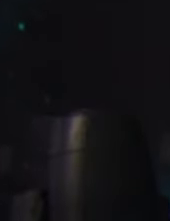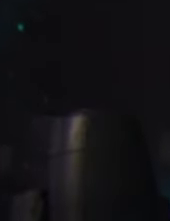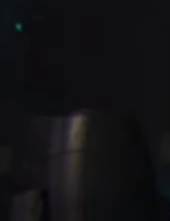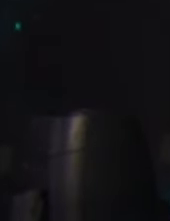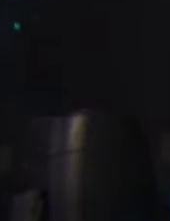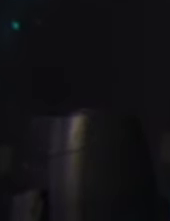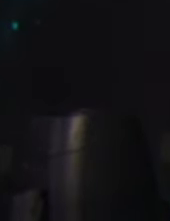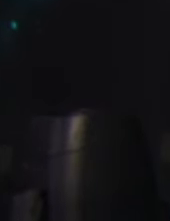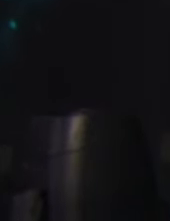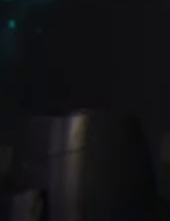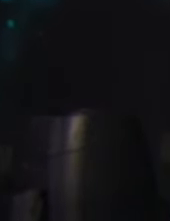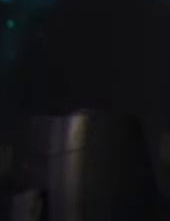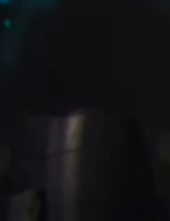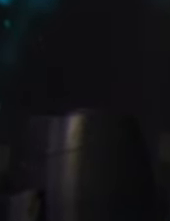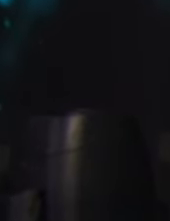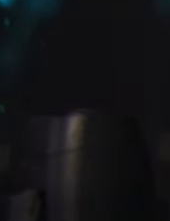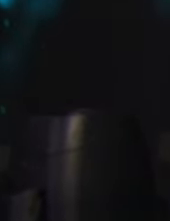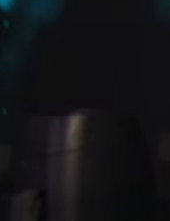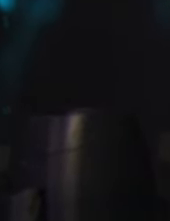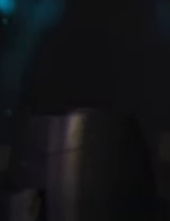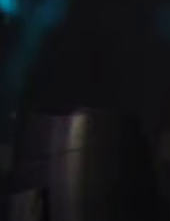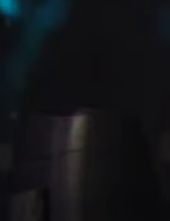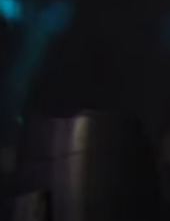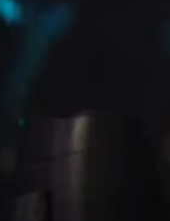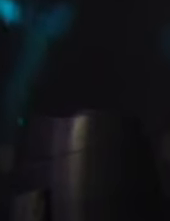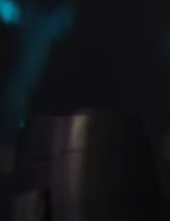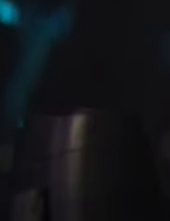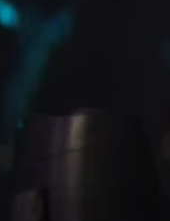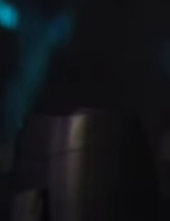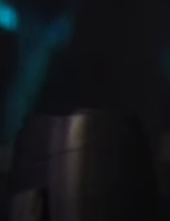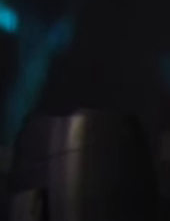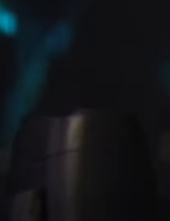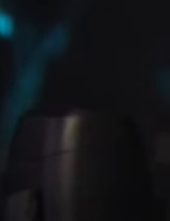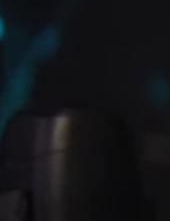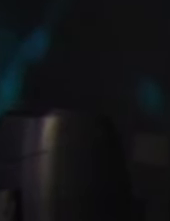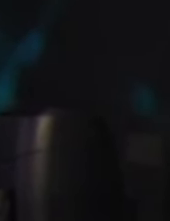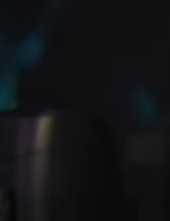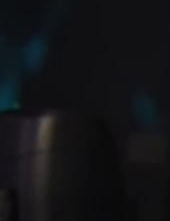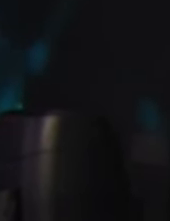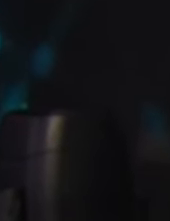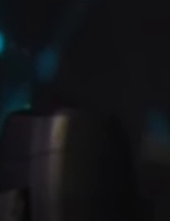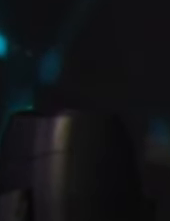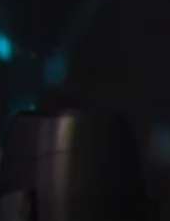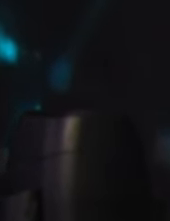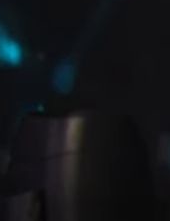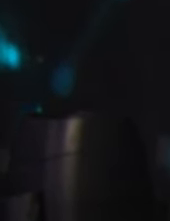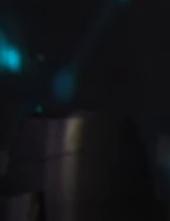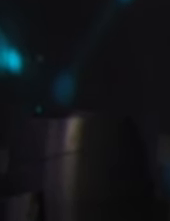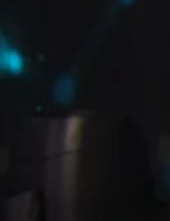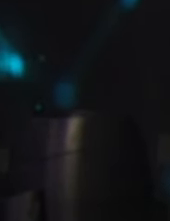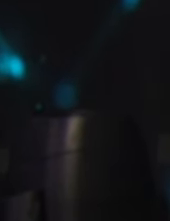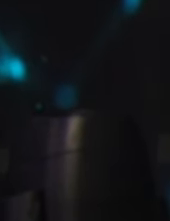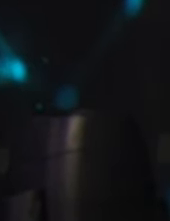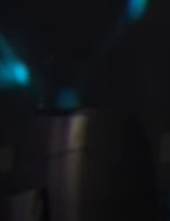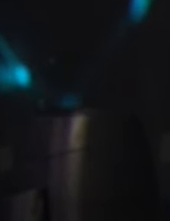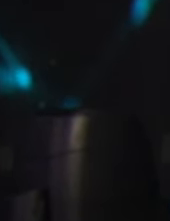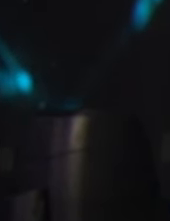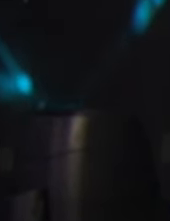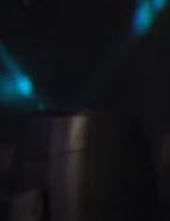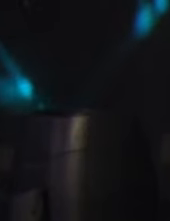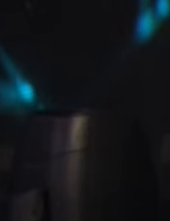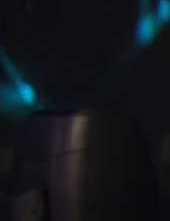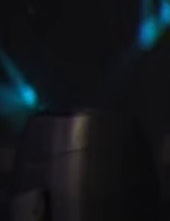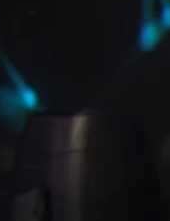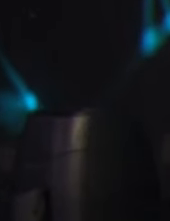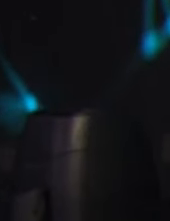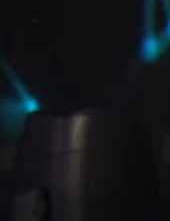a continuación estamos hablando de Kate crafford ella es investigadora académica autora conocida por su trabajo en el campo